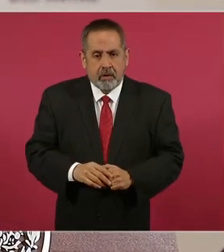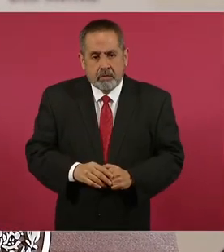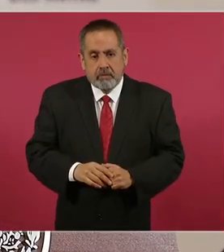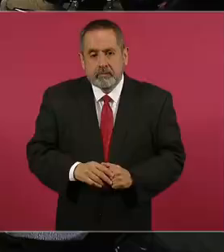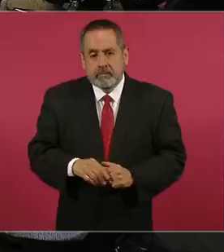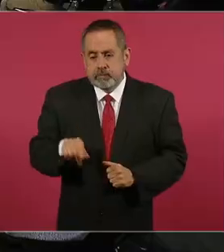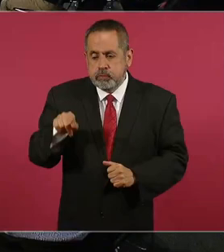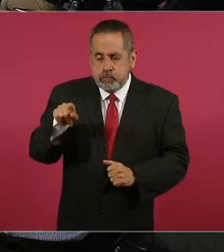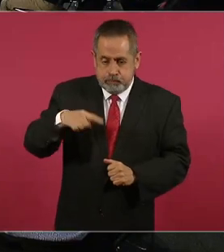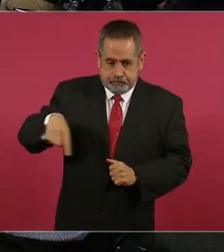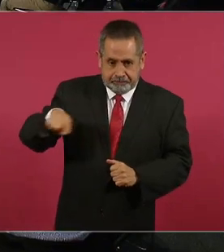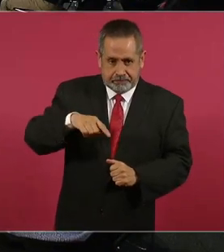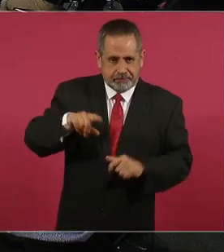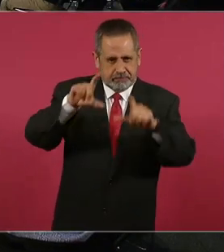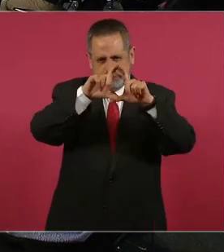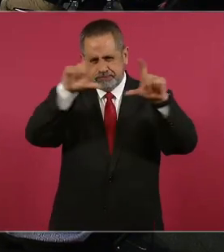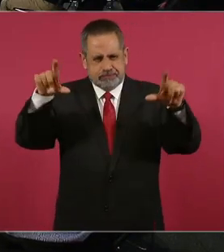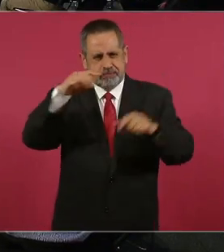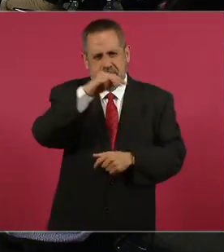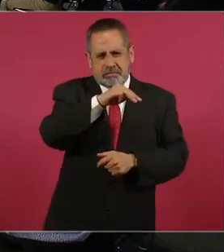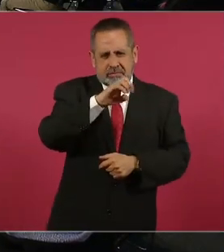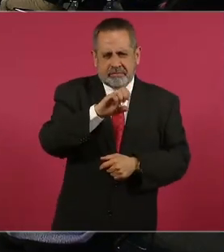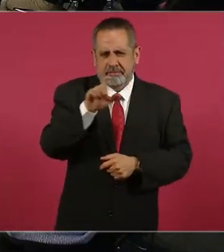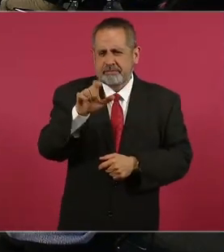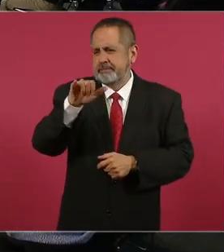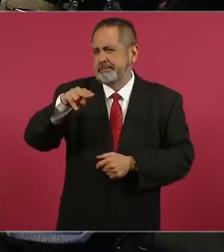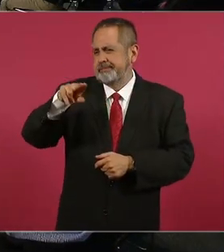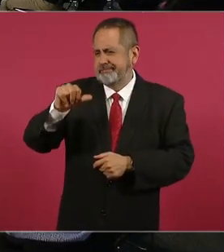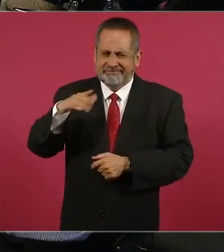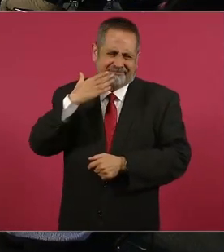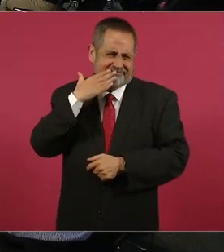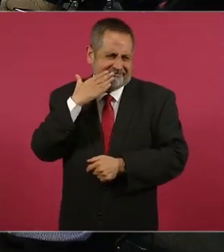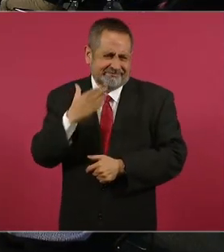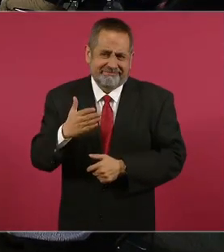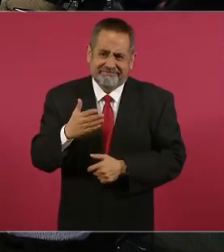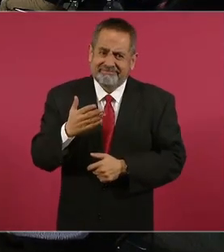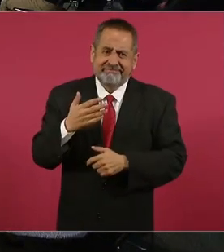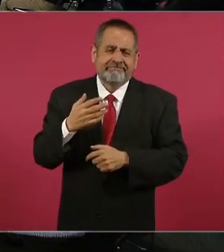está mexicana y va a ir creciendo,